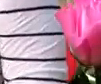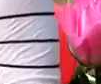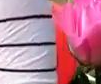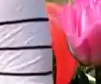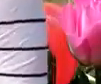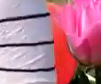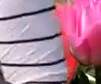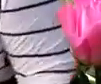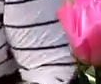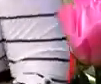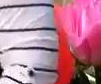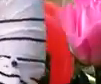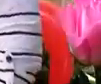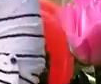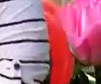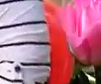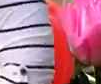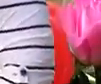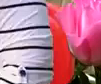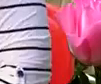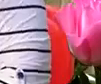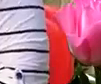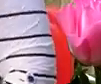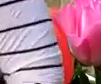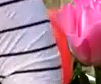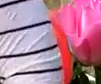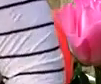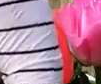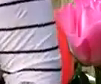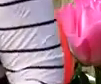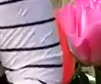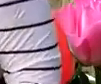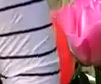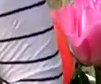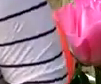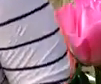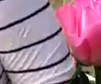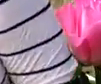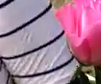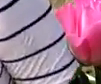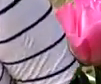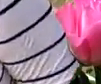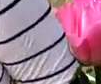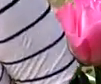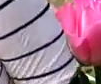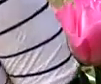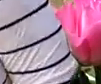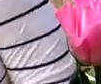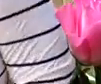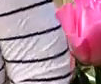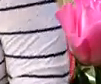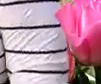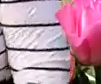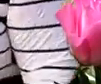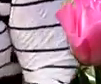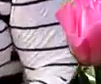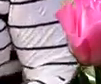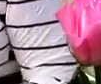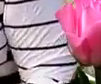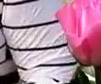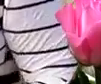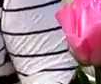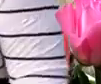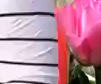No te alarmes, mi gato. Es que intentaba cambiar la maceta y perdí el equilibrio y me caí. ¡Uy! Y te diste